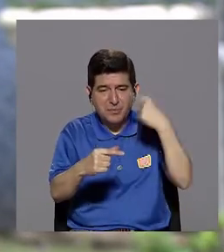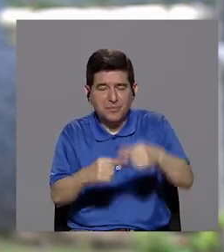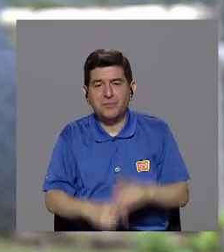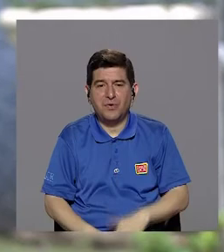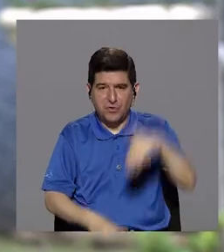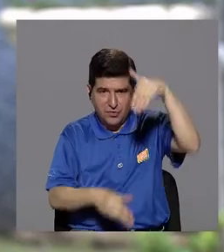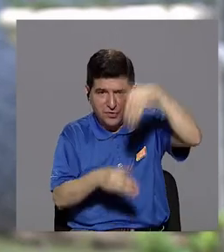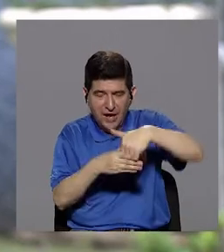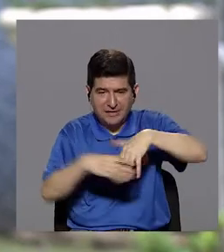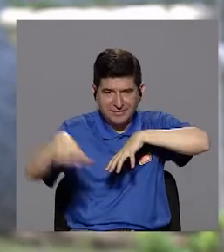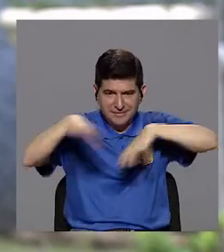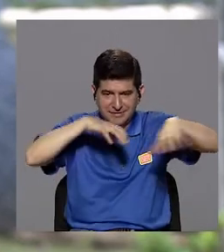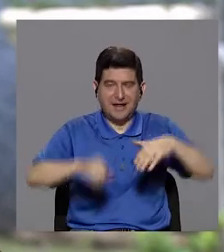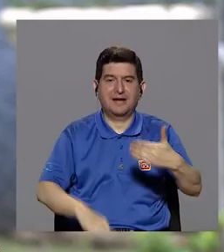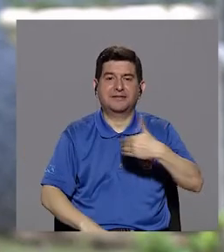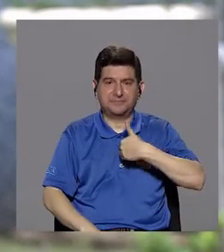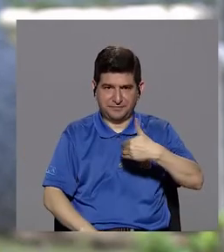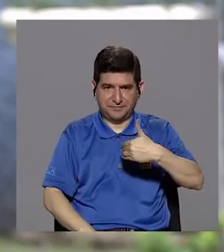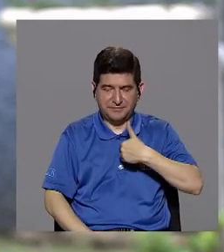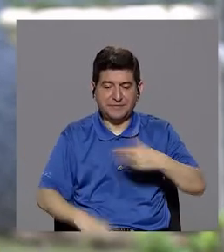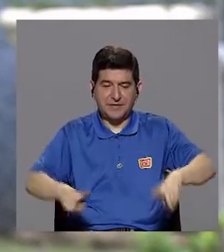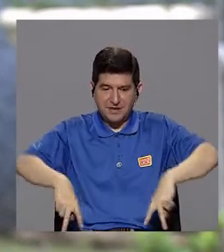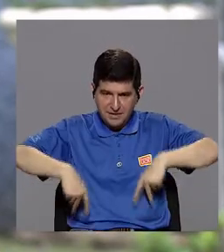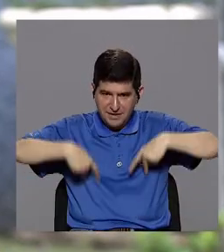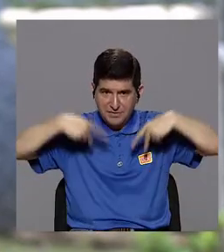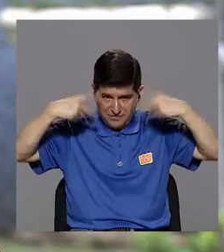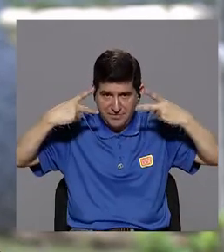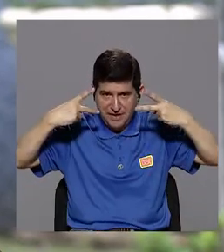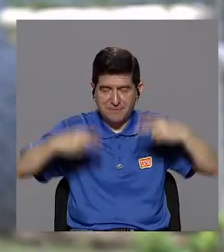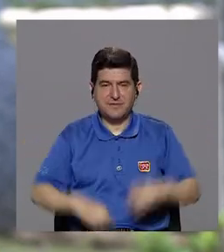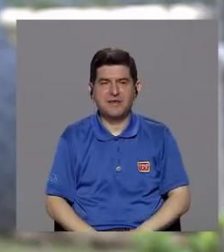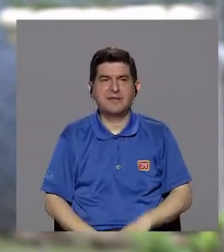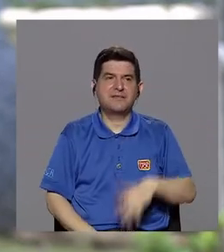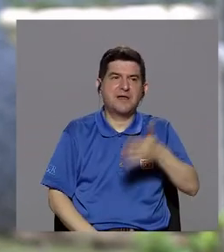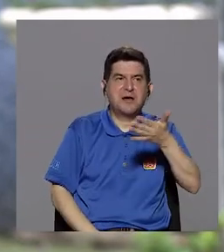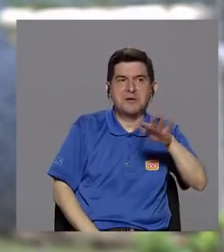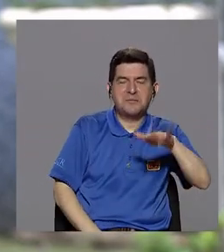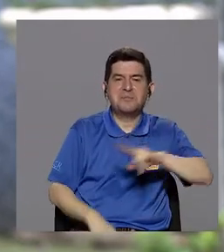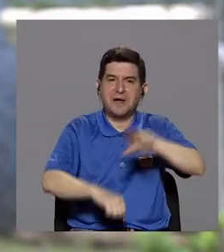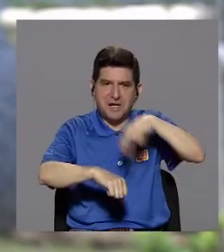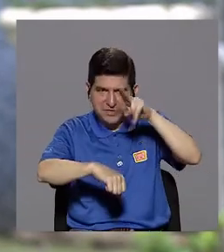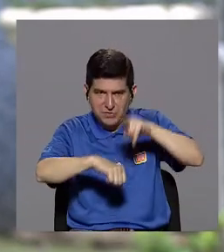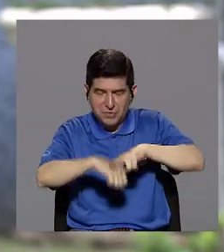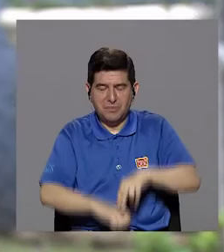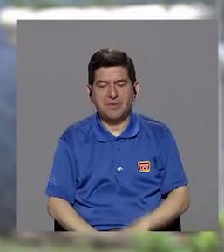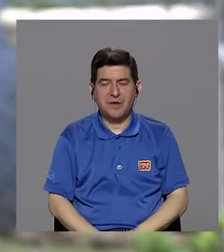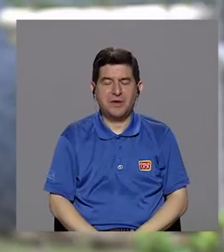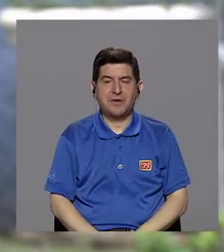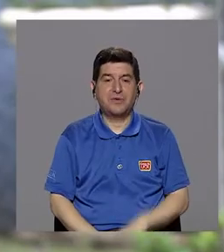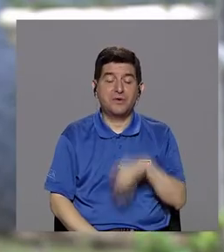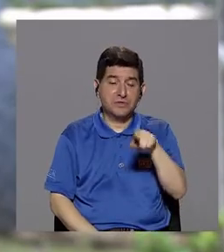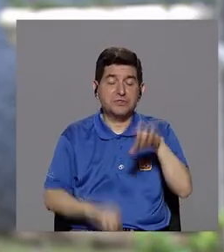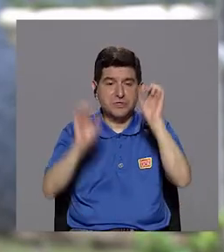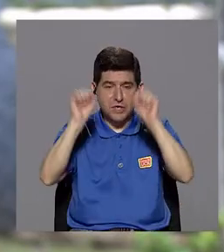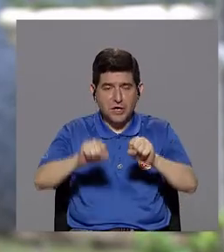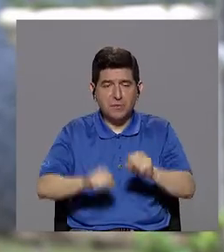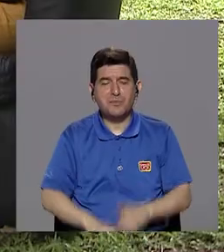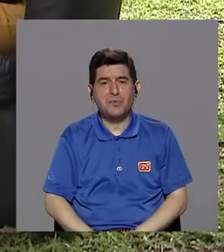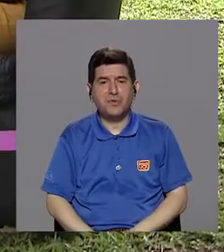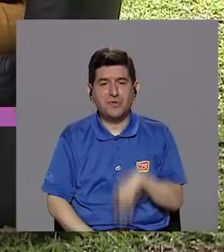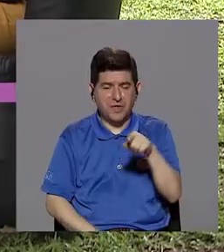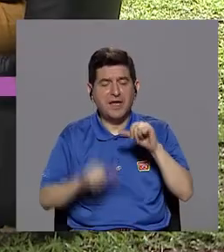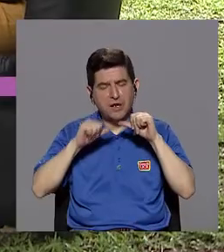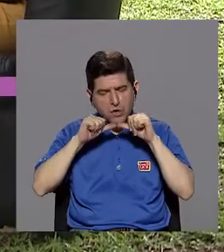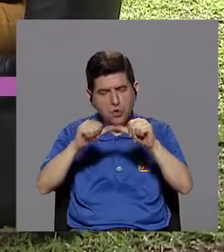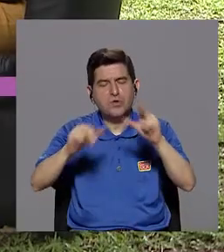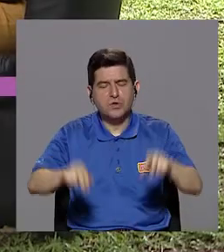a las actividades y a tener una vida más o menos normal y sobrellevando su enfermedad, ¿verdad?